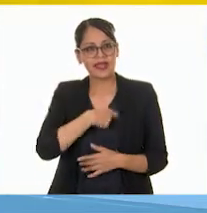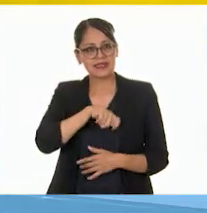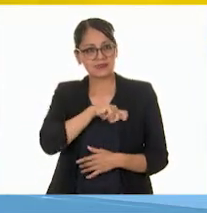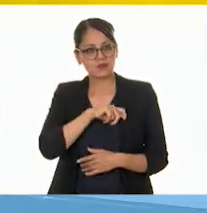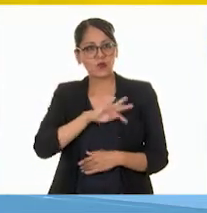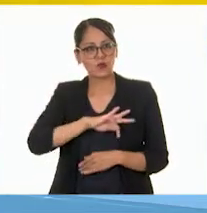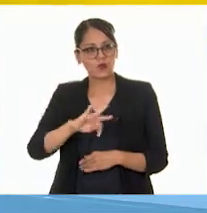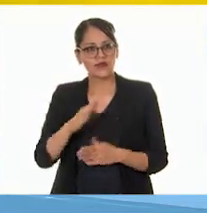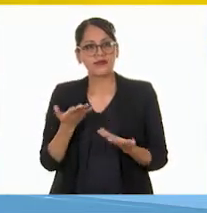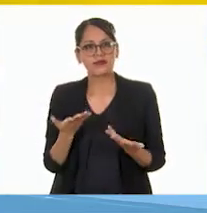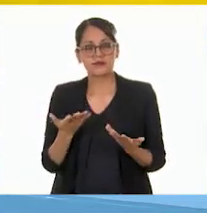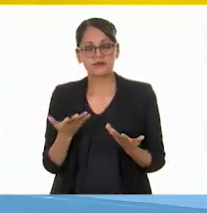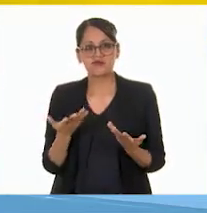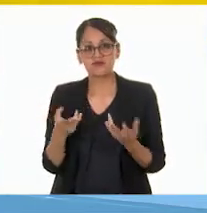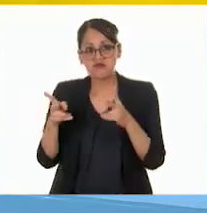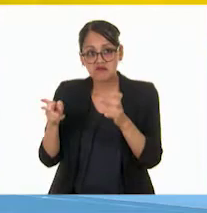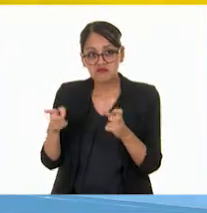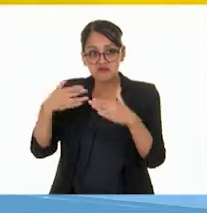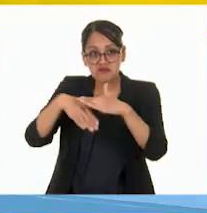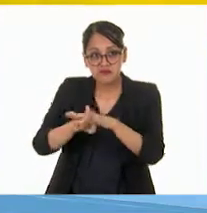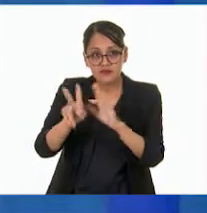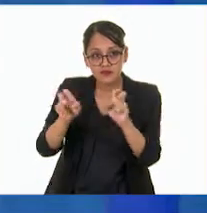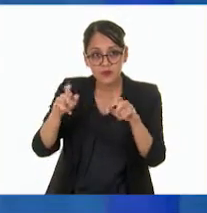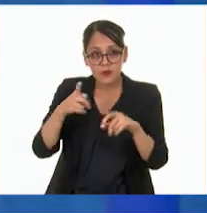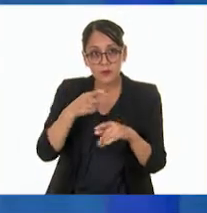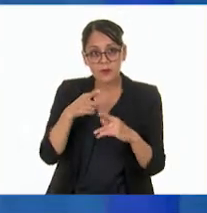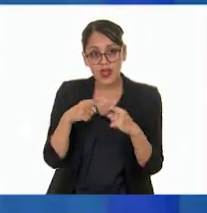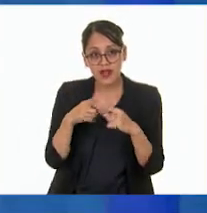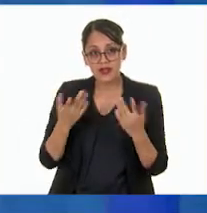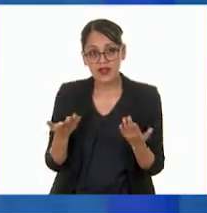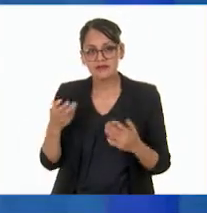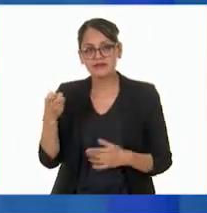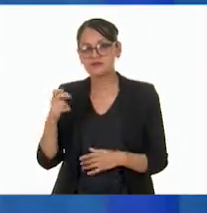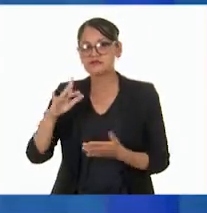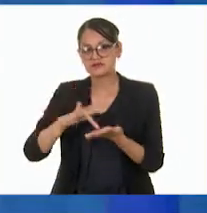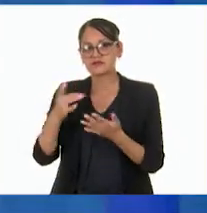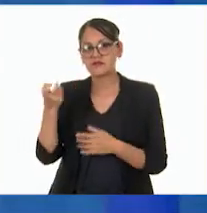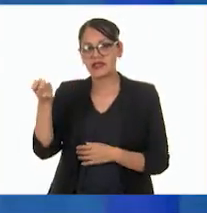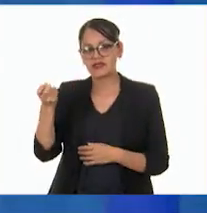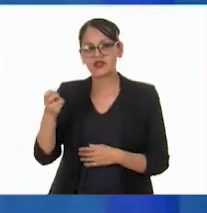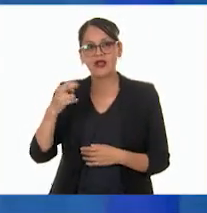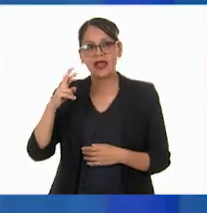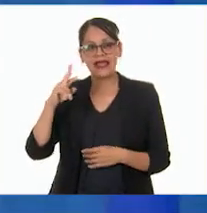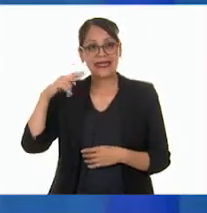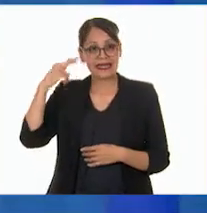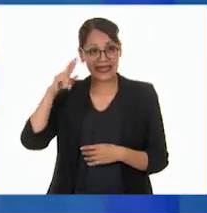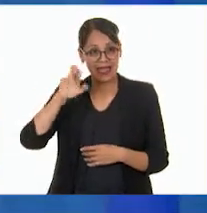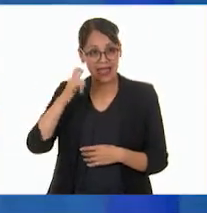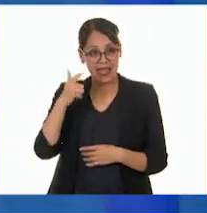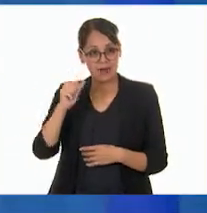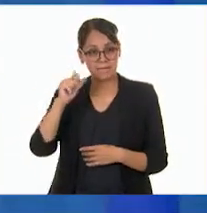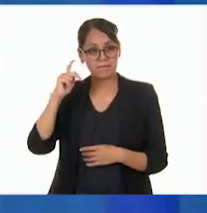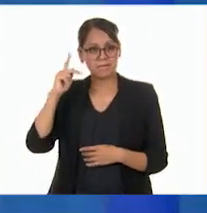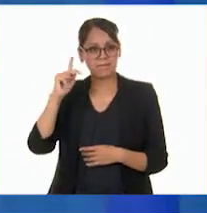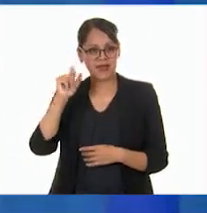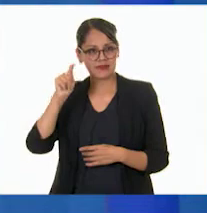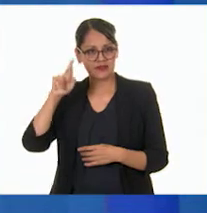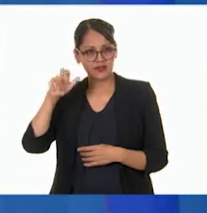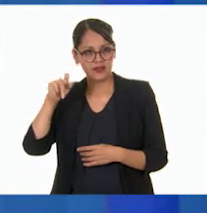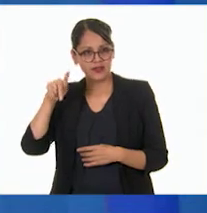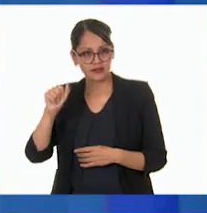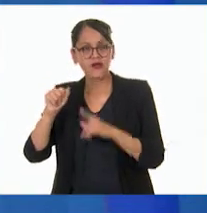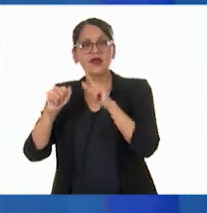las manos en el tema de la Iglesia. Exacto. Gracias al Real Patronato, los reyes españoles se convirtieron